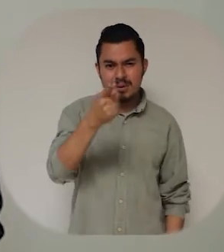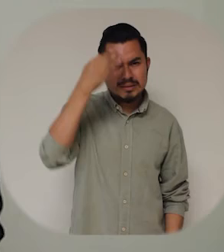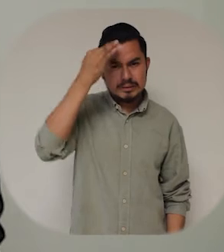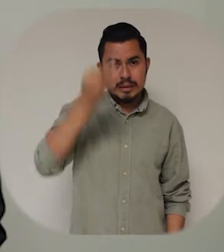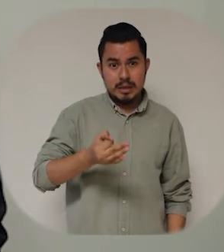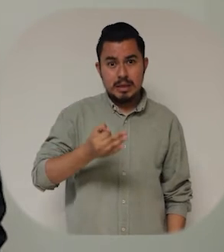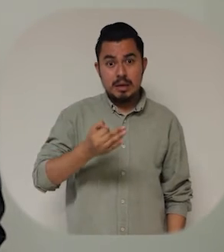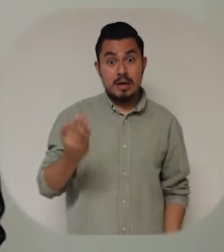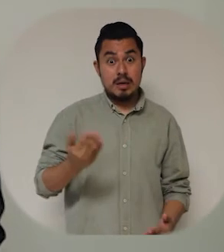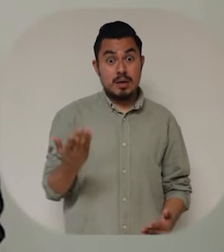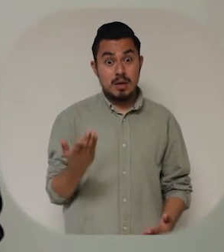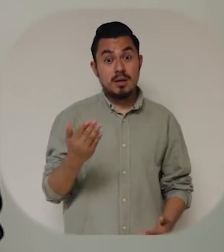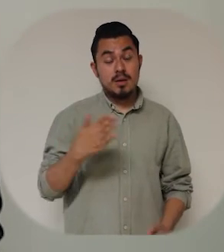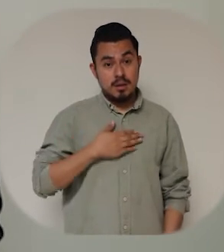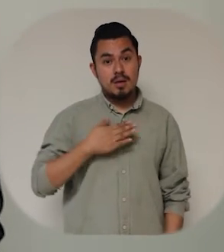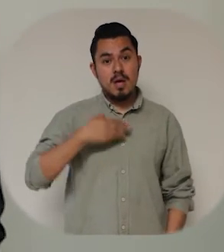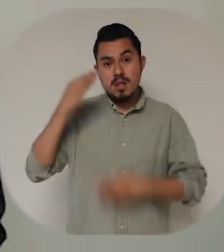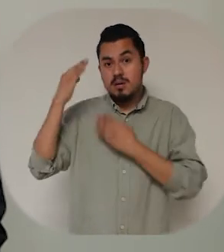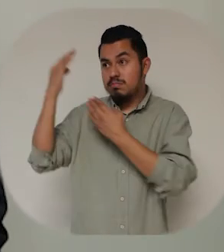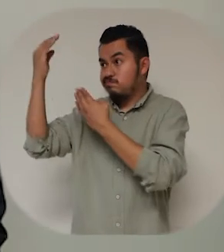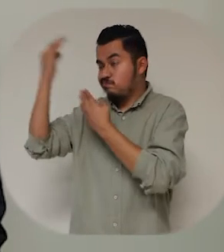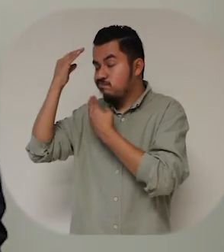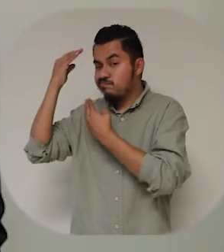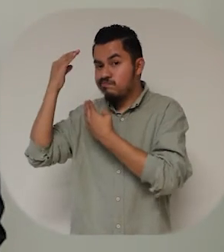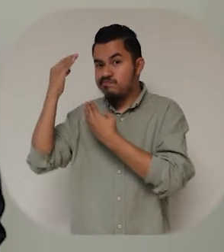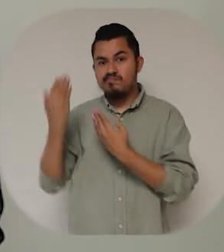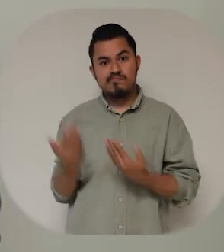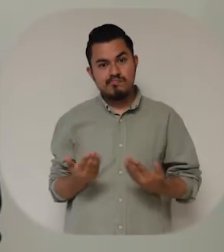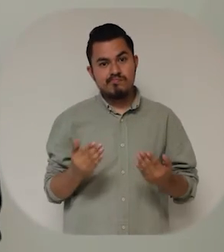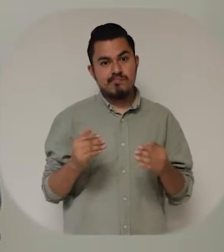Aquellas personas que desempeñan la obra también deben